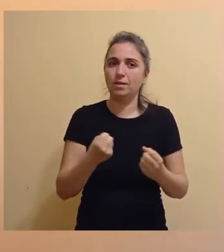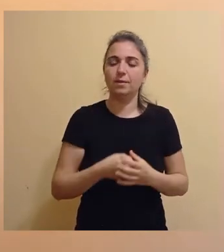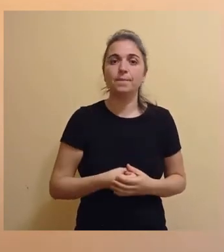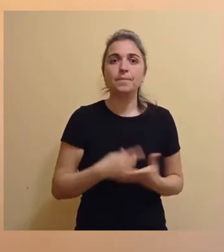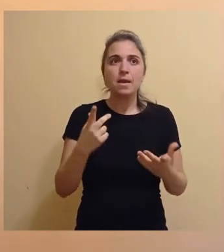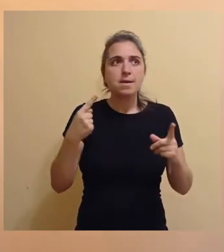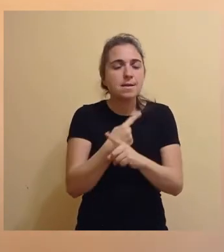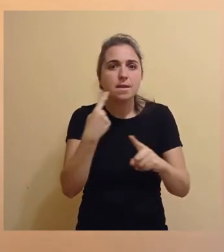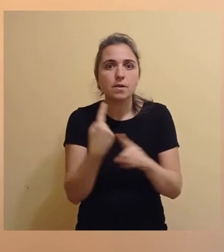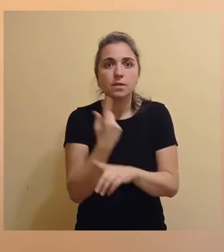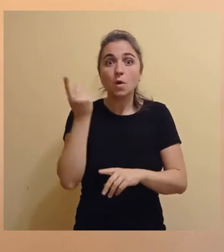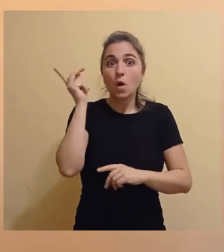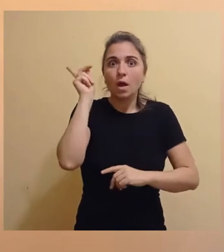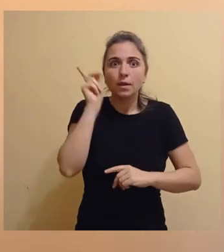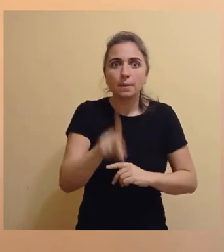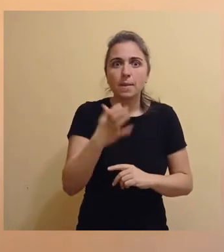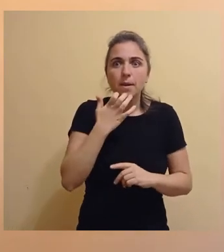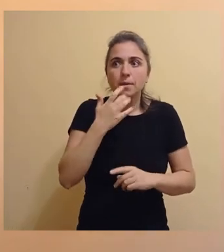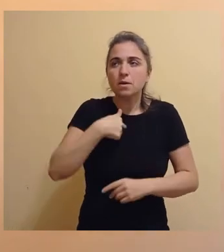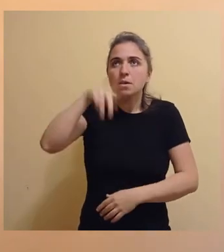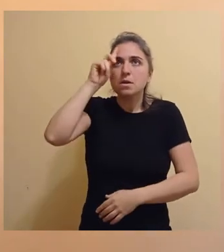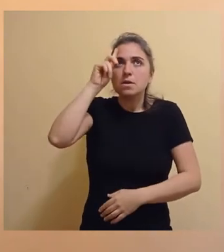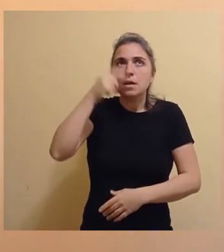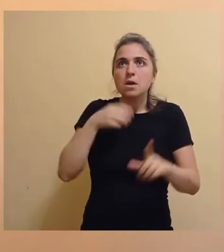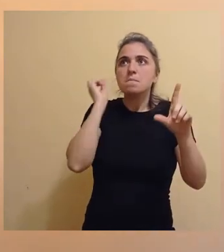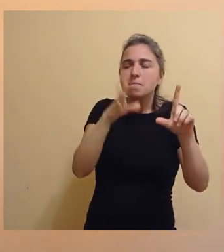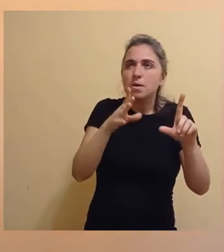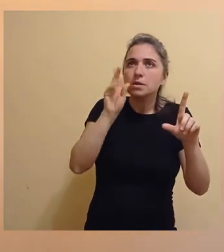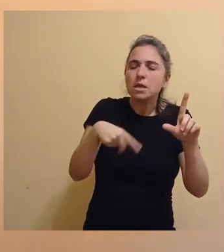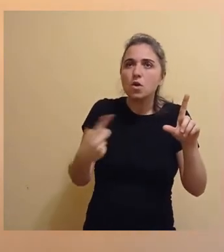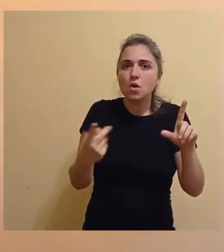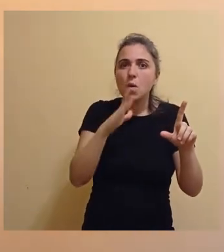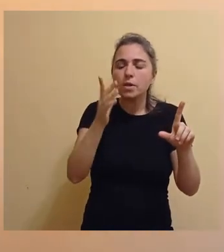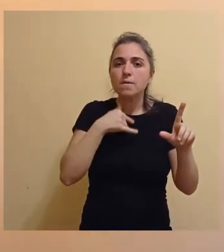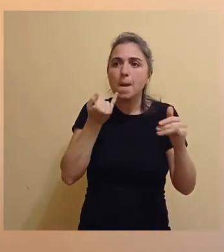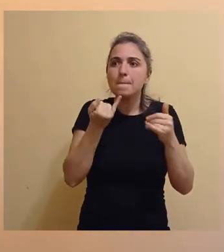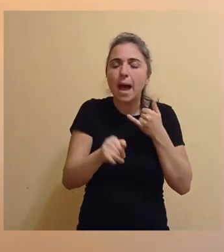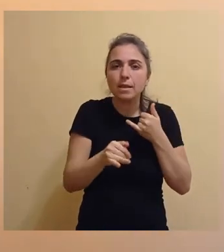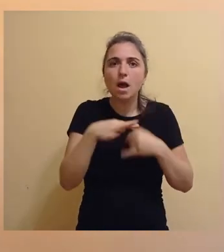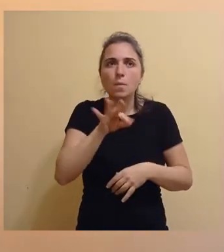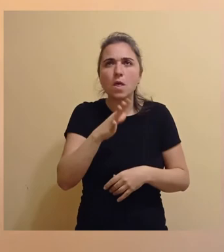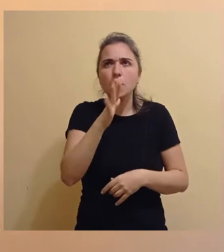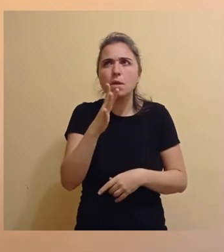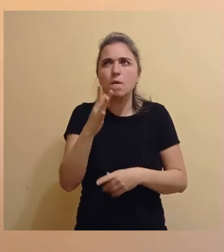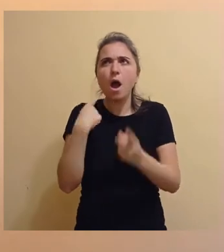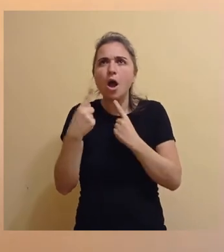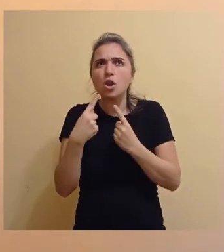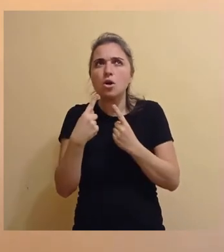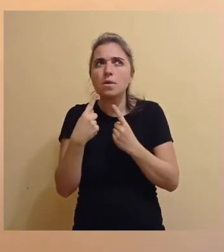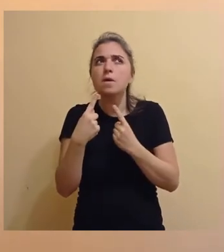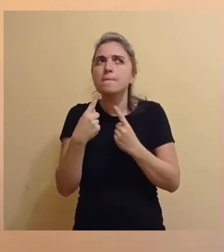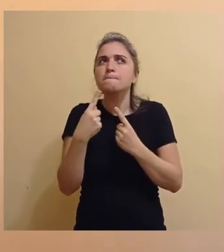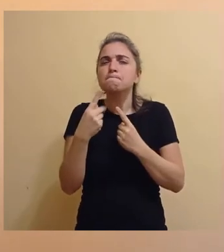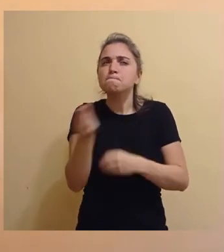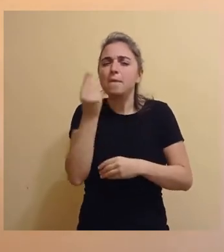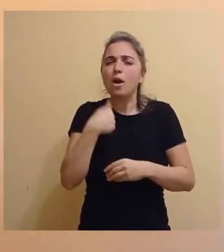más mayor. El nerviosismo, el de coger, el de no saber ya si estoy haciendo algo bien o no, porque igual estoy metiendo la pata,